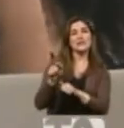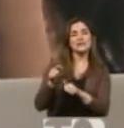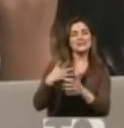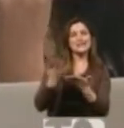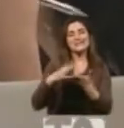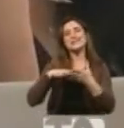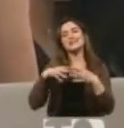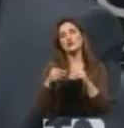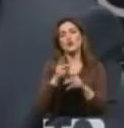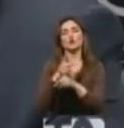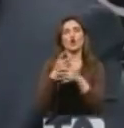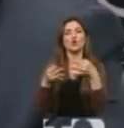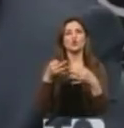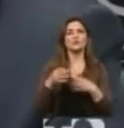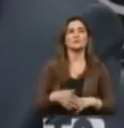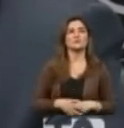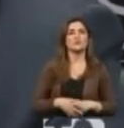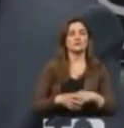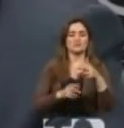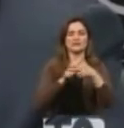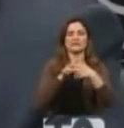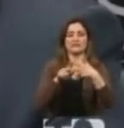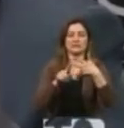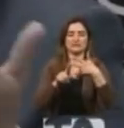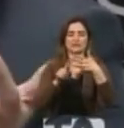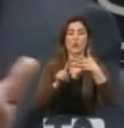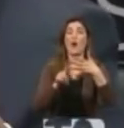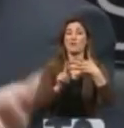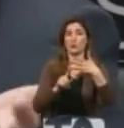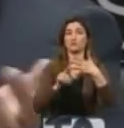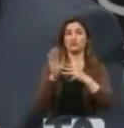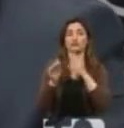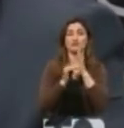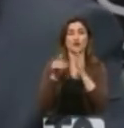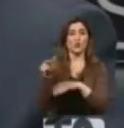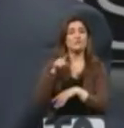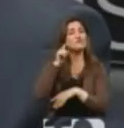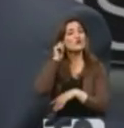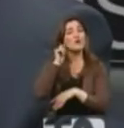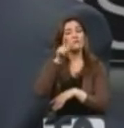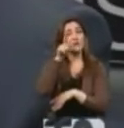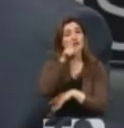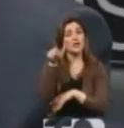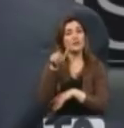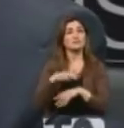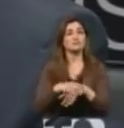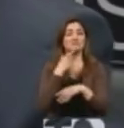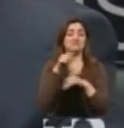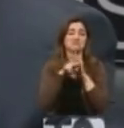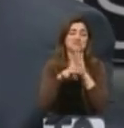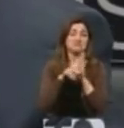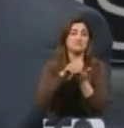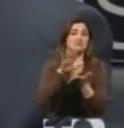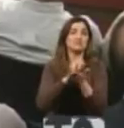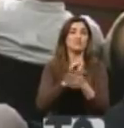del Consejo de la Judicatura. Hay 3 o 4 procesos, no me acuerdo, iniciados, y si no, sigue lo previsto en la norma, ¿no? Que es